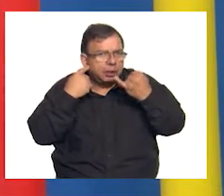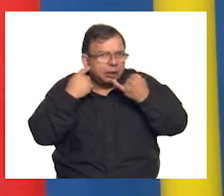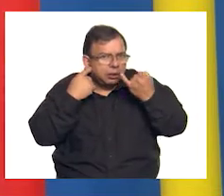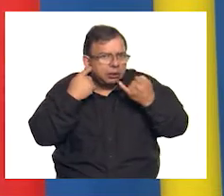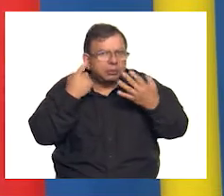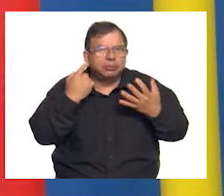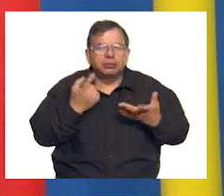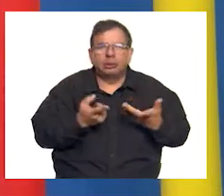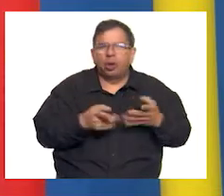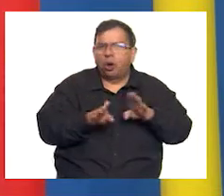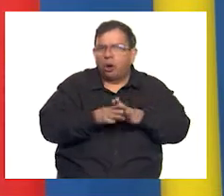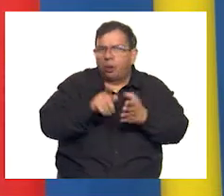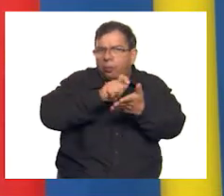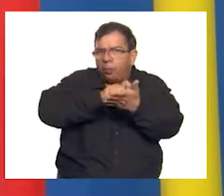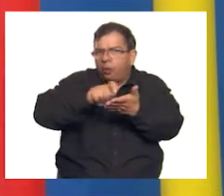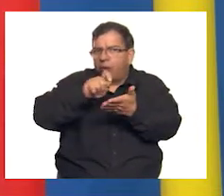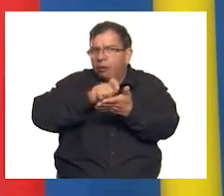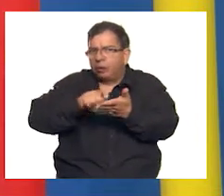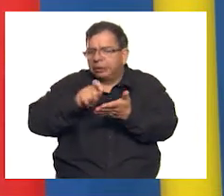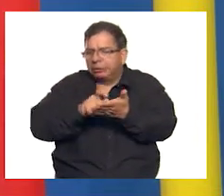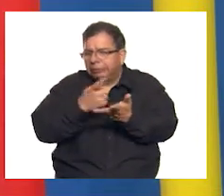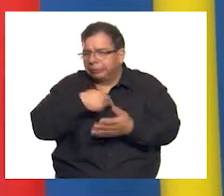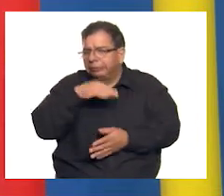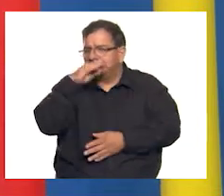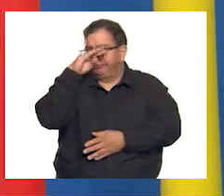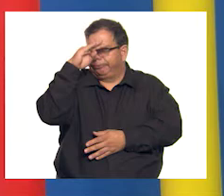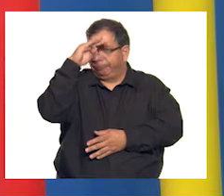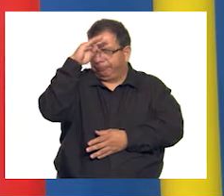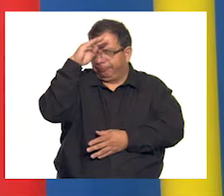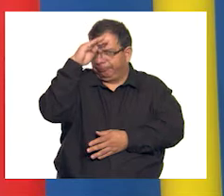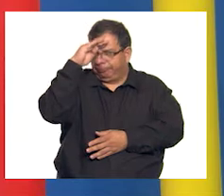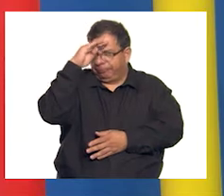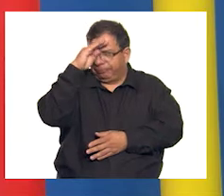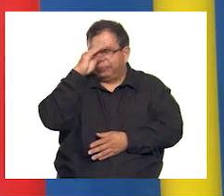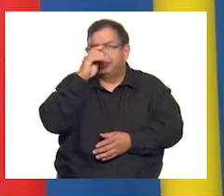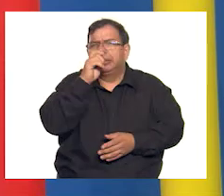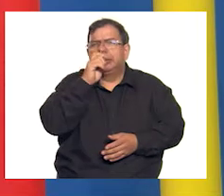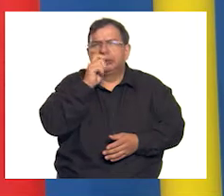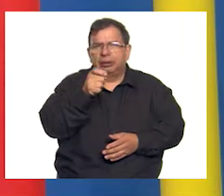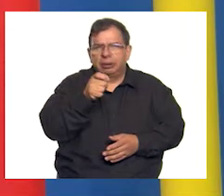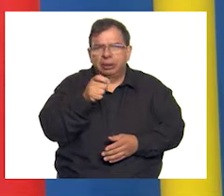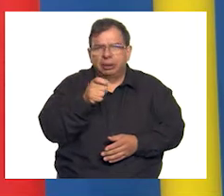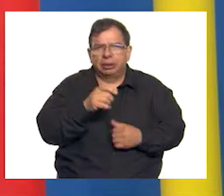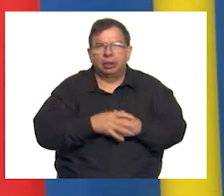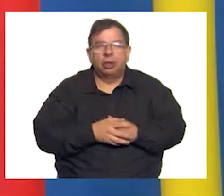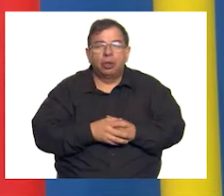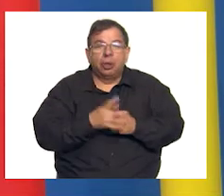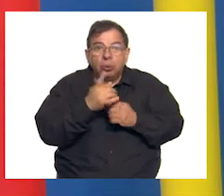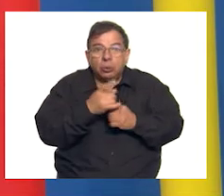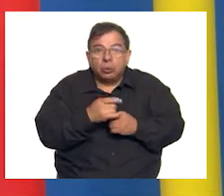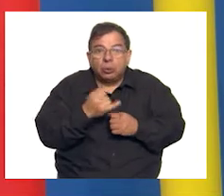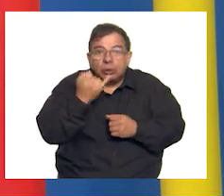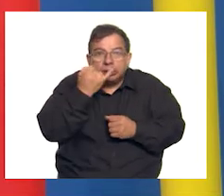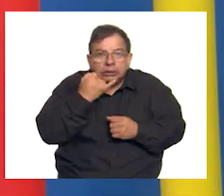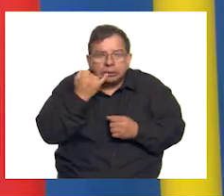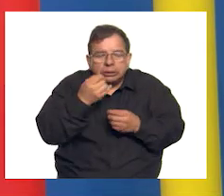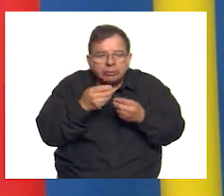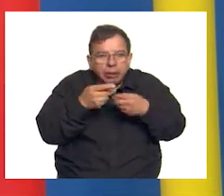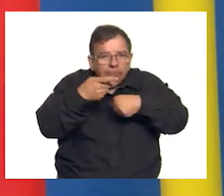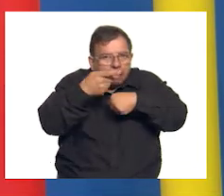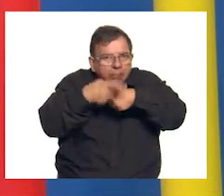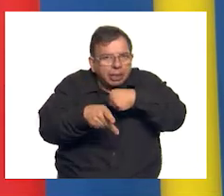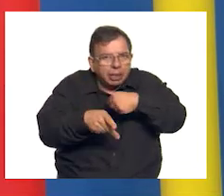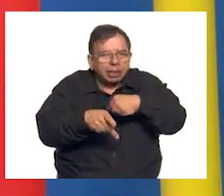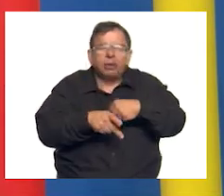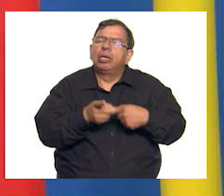hasta cómo se escriben algunas, y reflexionamos sobre lo que implica que una lengua esté en riesgo y cómo su práctica y